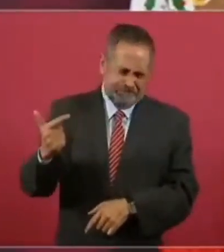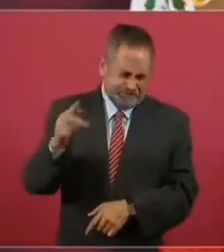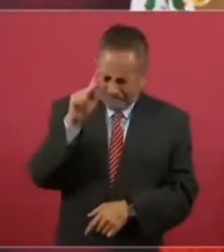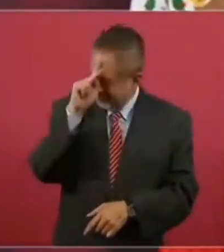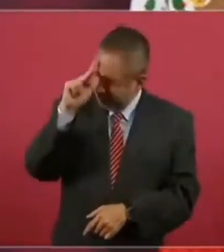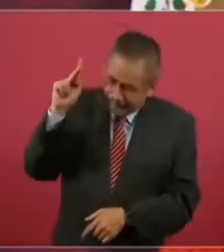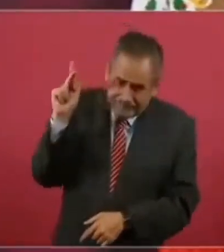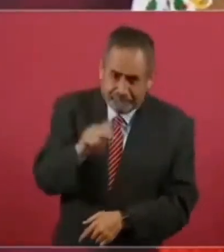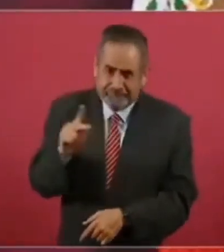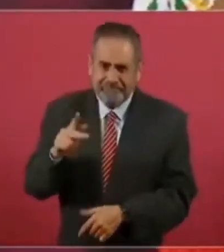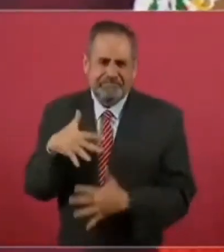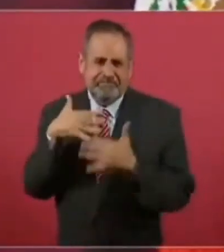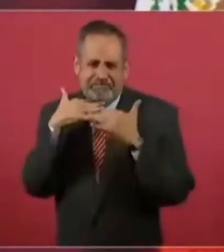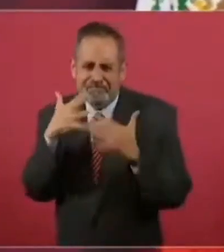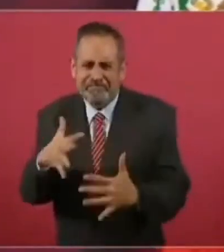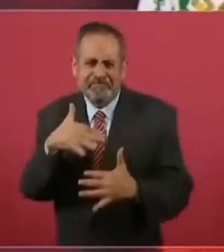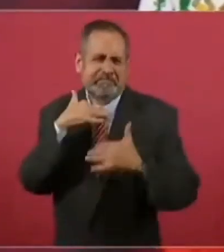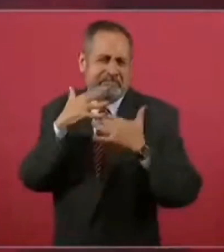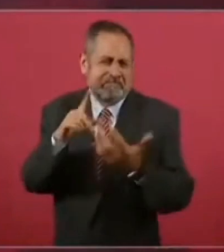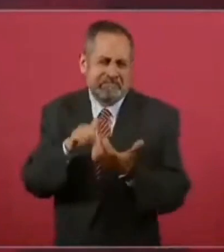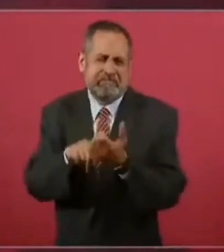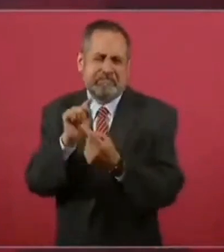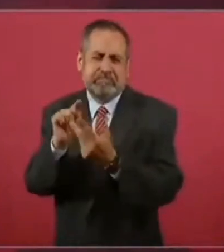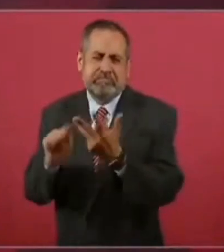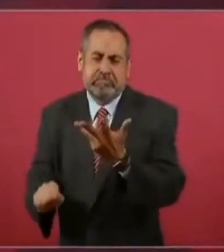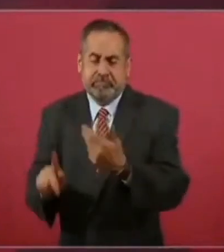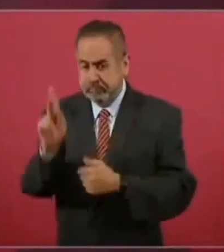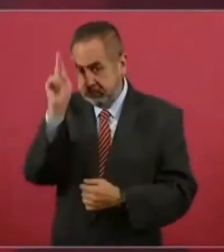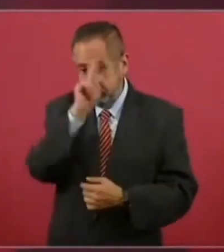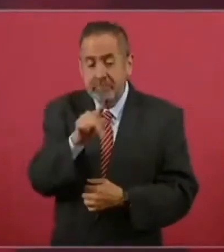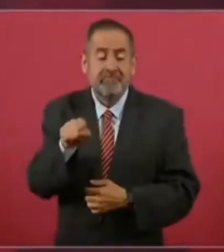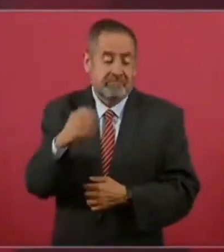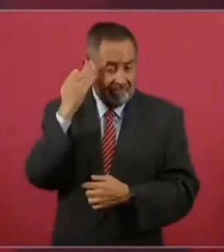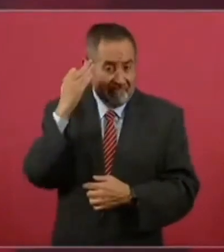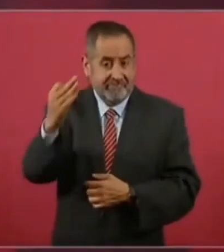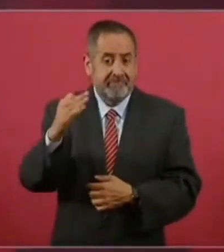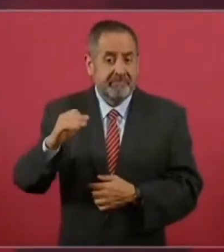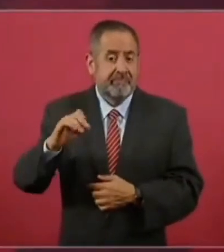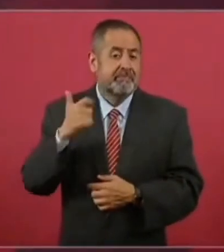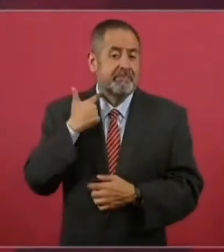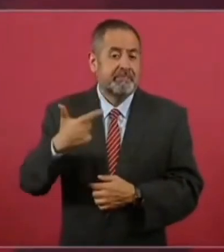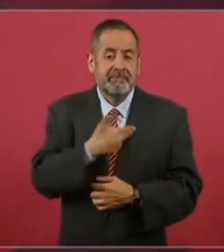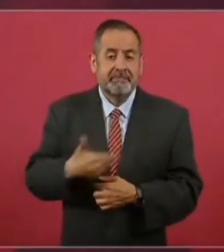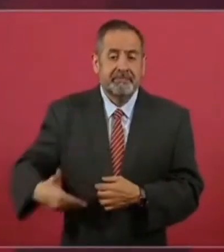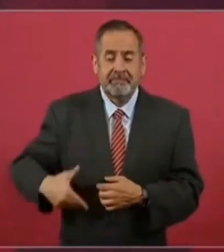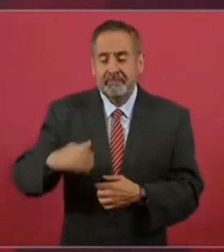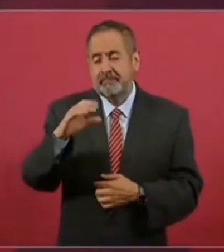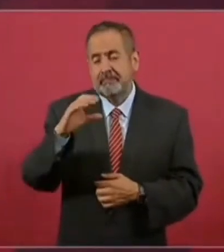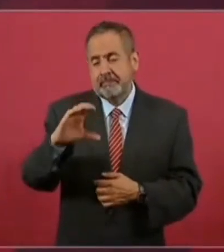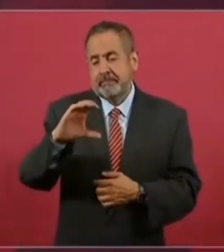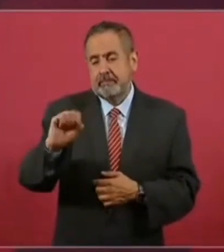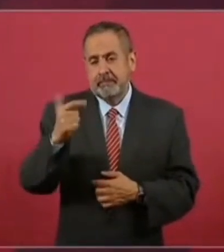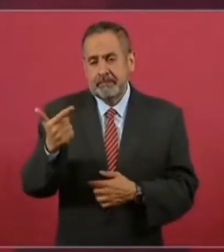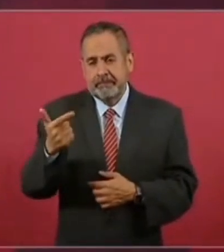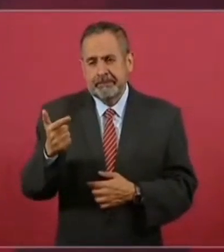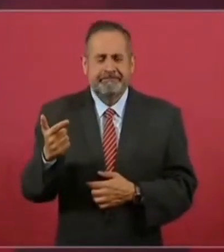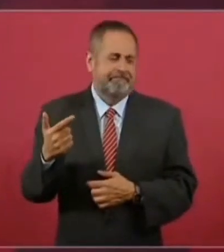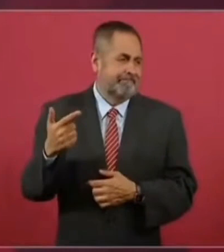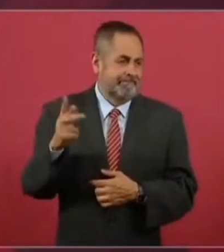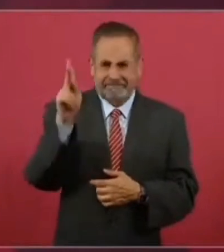Con lo que hubo de corrupción en el gobierno de Salinas. Eso fue